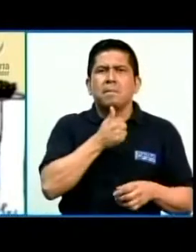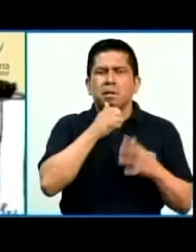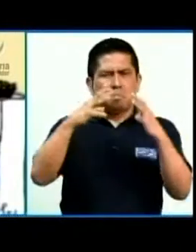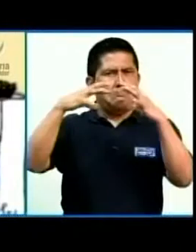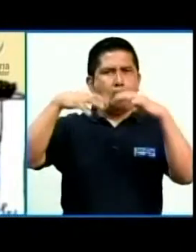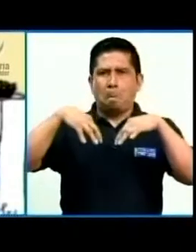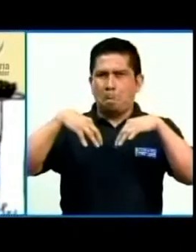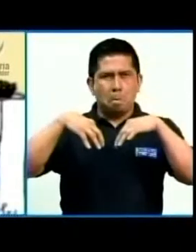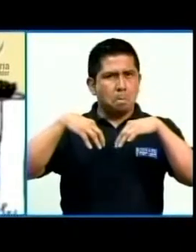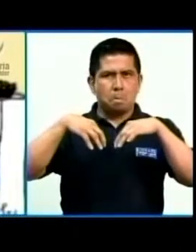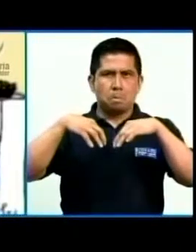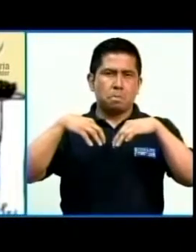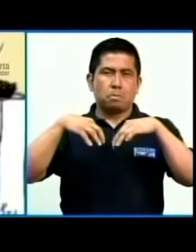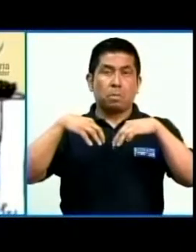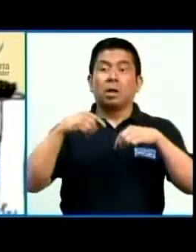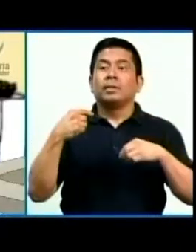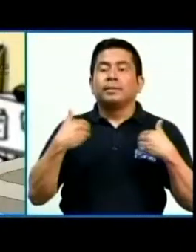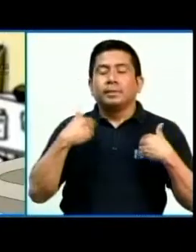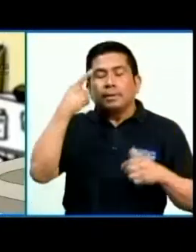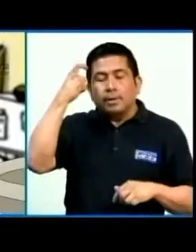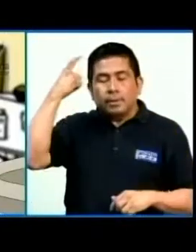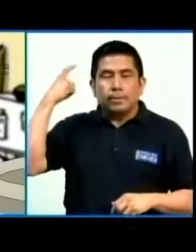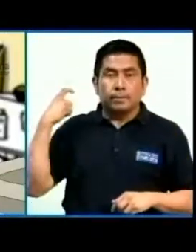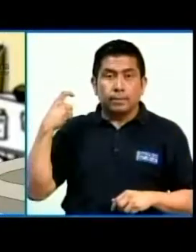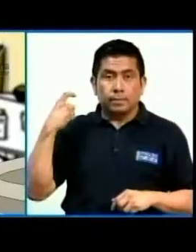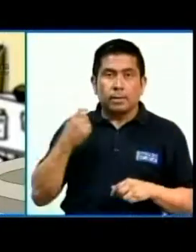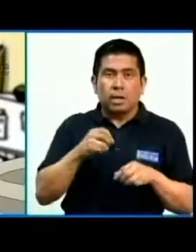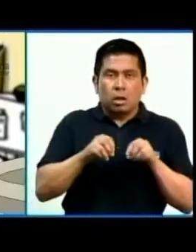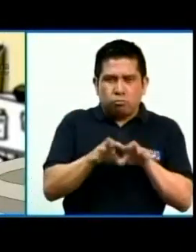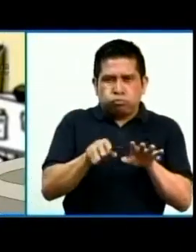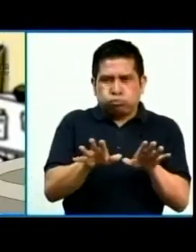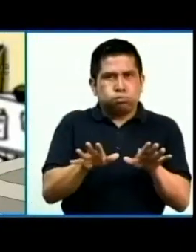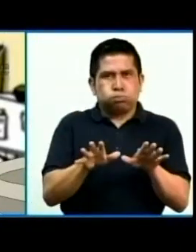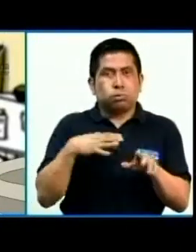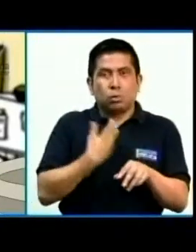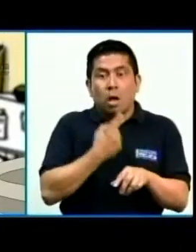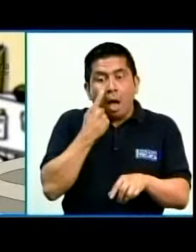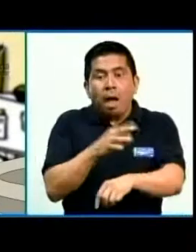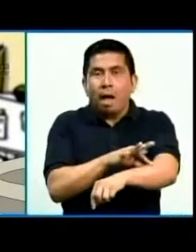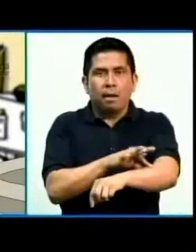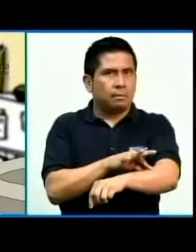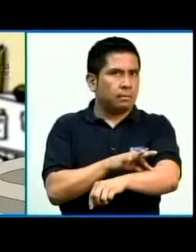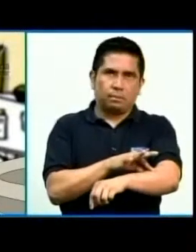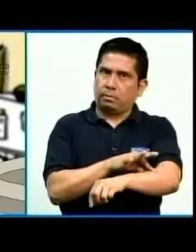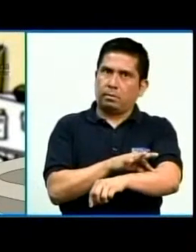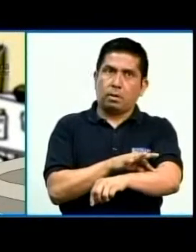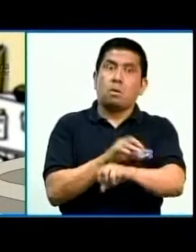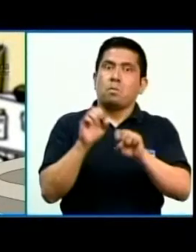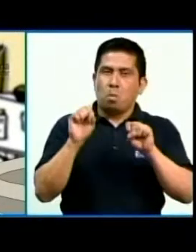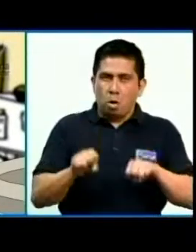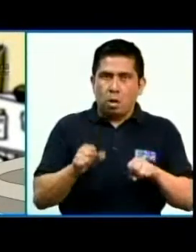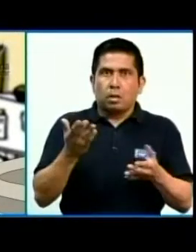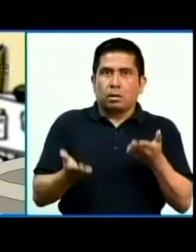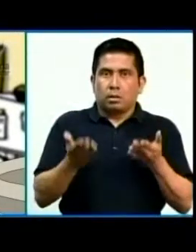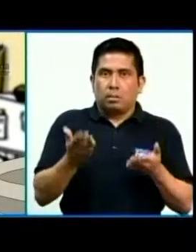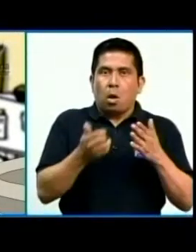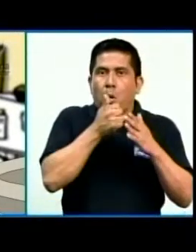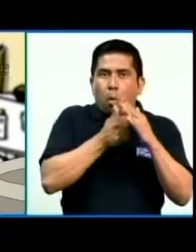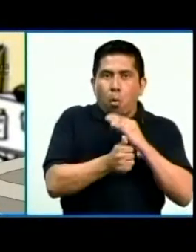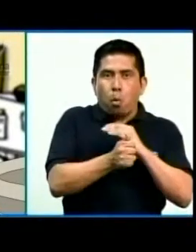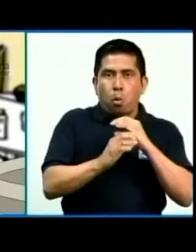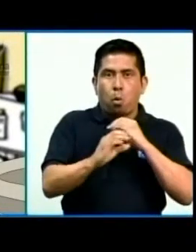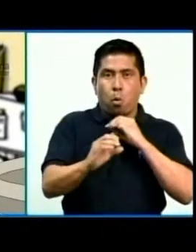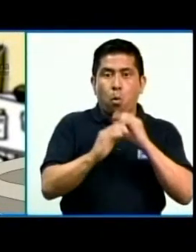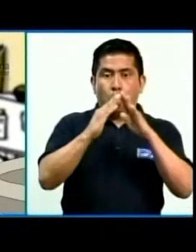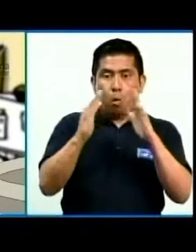los inodoros no tienen desperfectos. Tienes que recordar que las fugas no siempre son visibles. Estas pueden ser